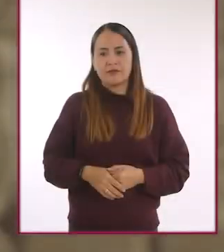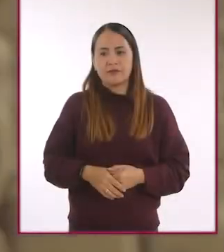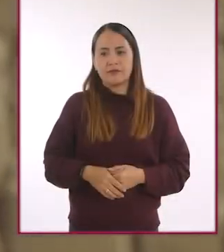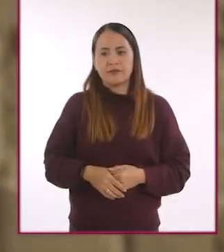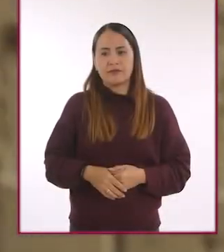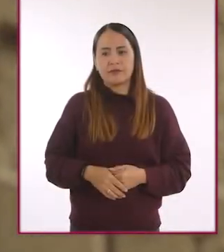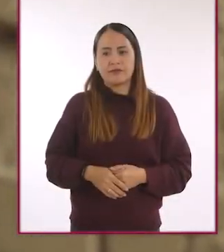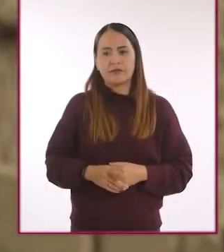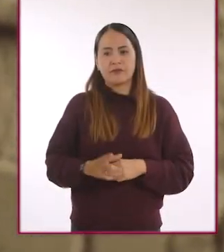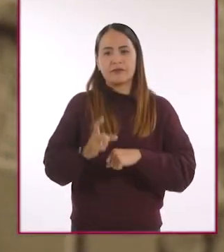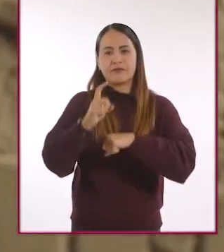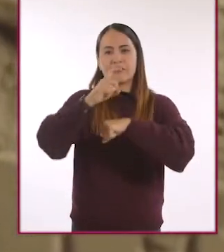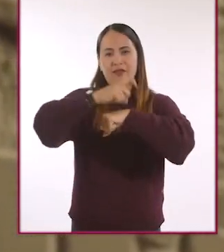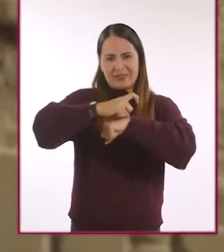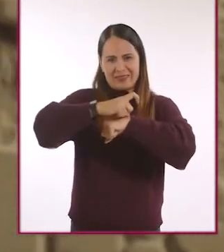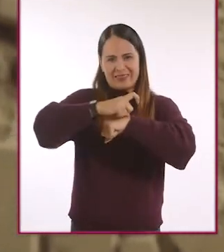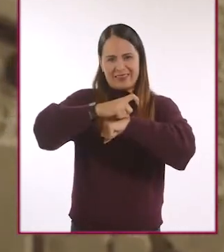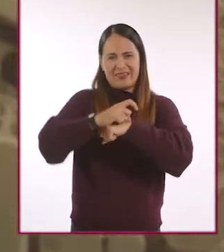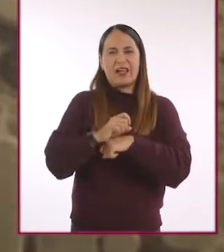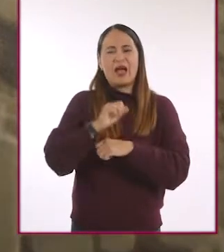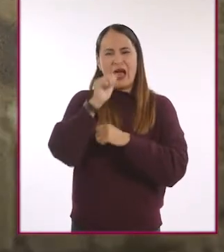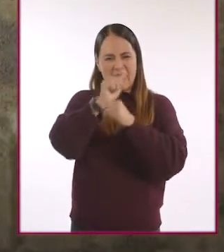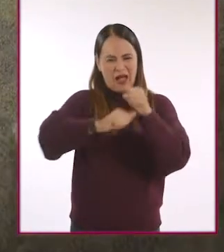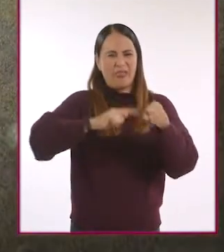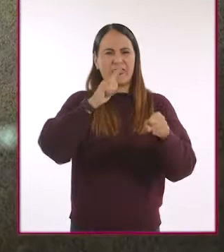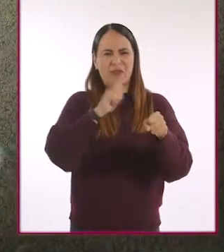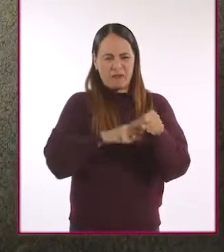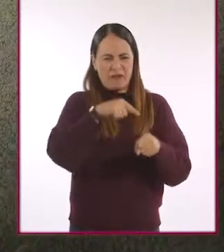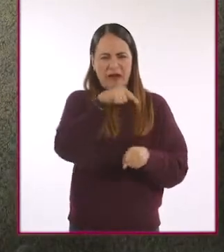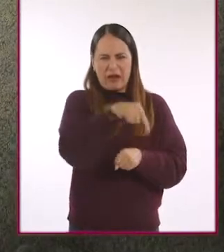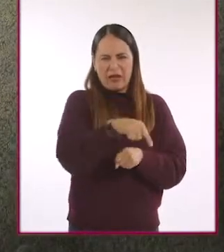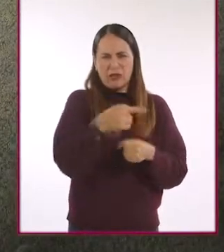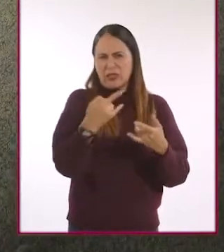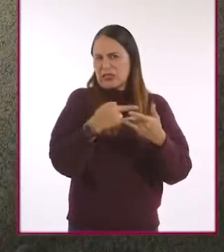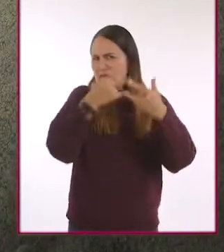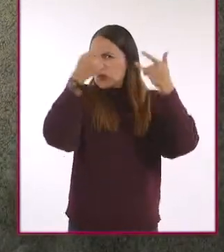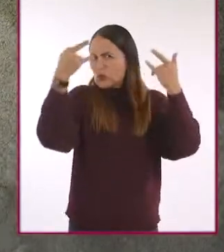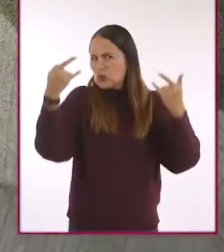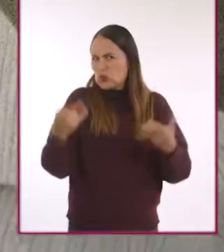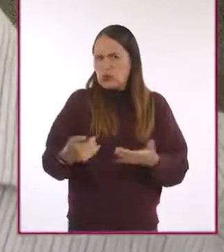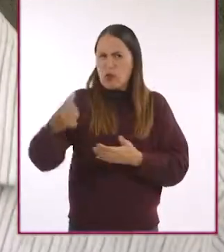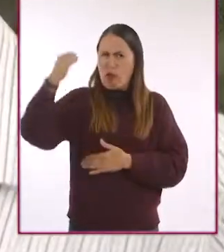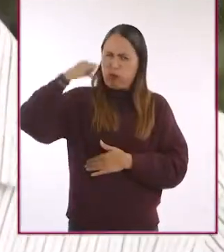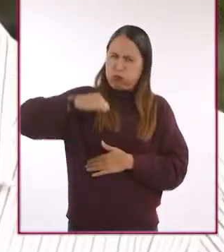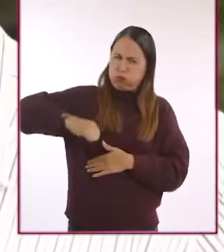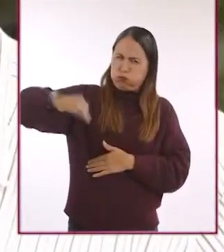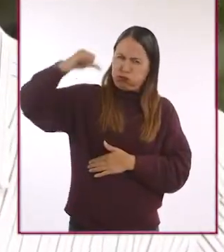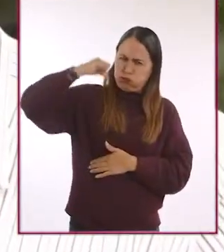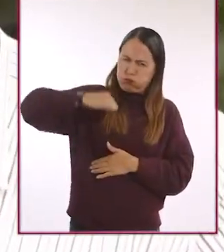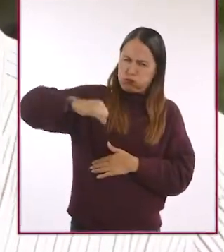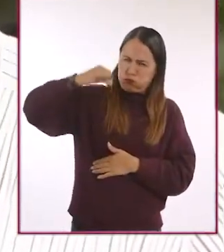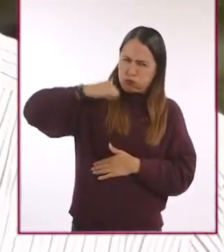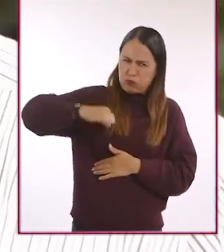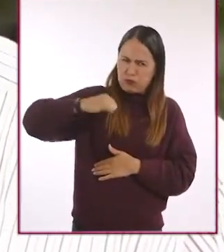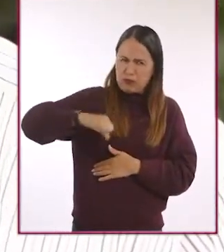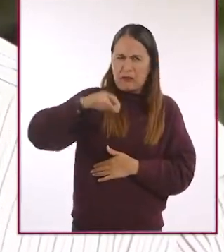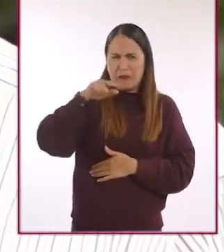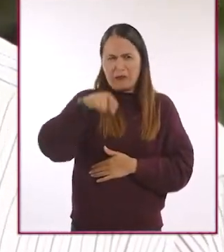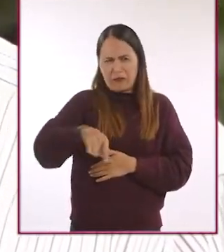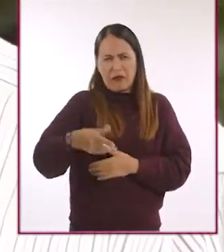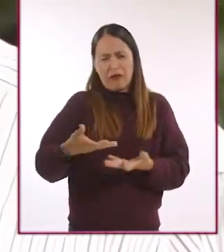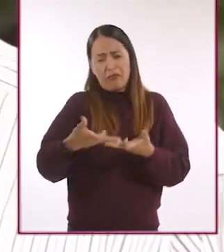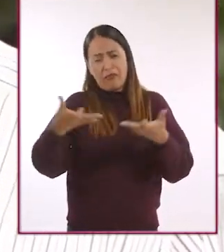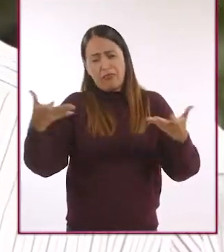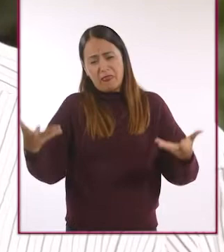El alacrán es un animal que tiene una historia muy longeva. Existe aquí sobre la superficie de la